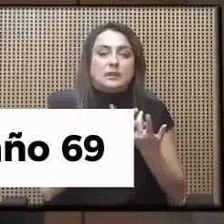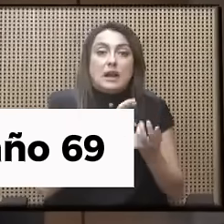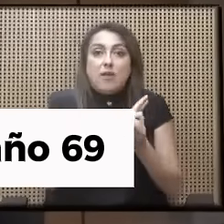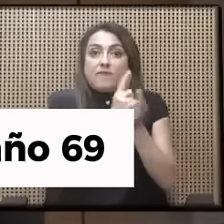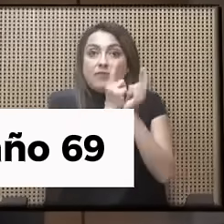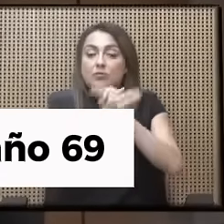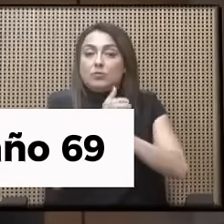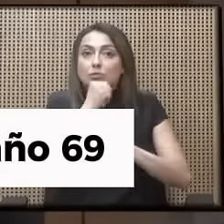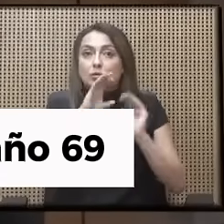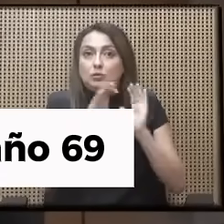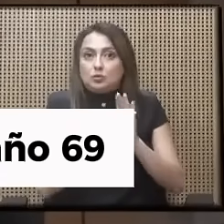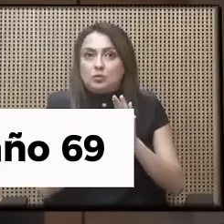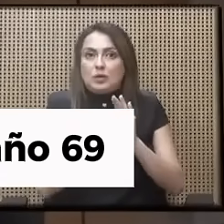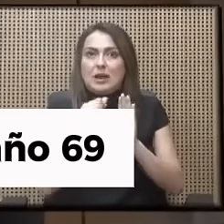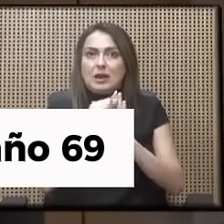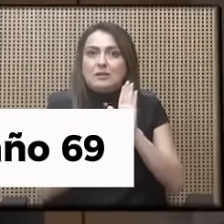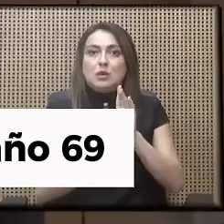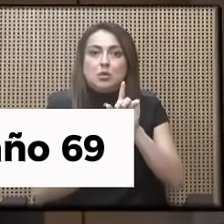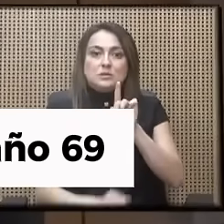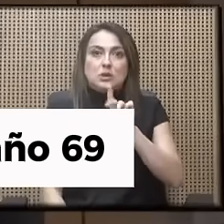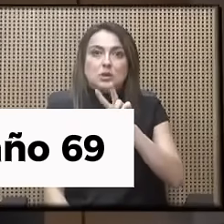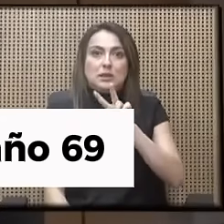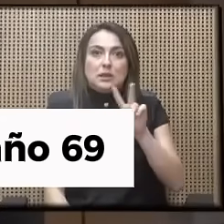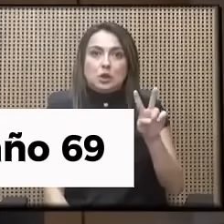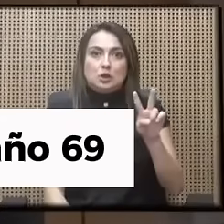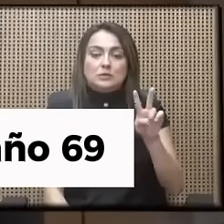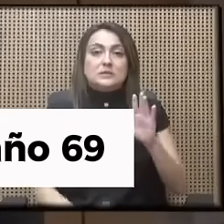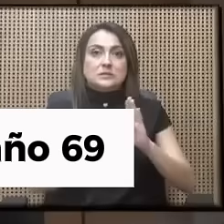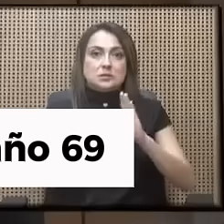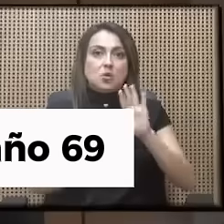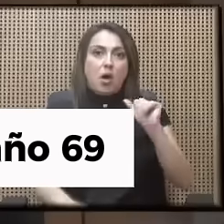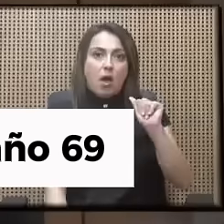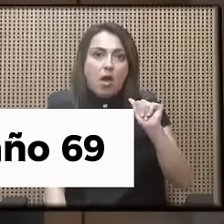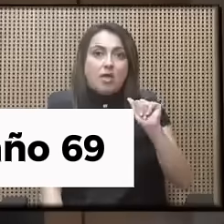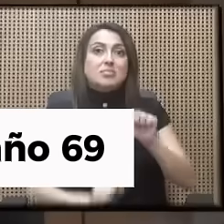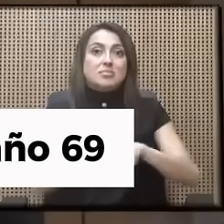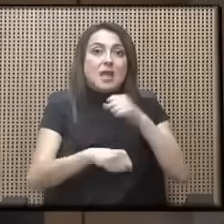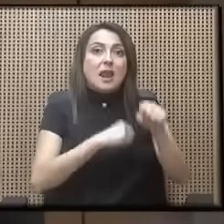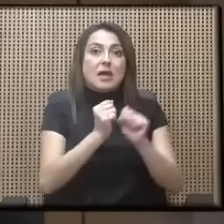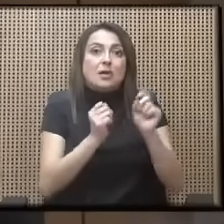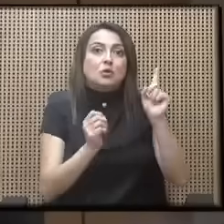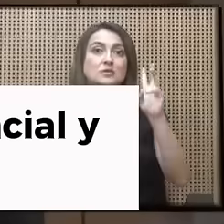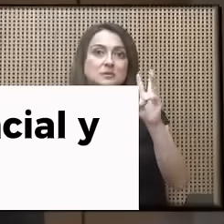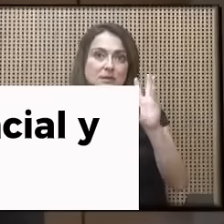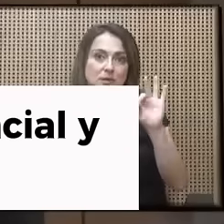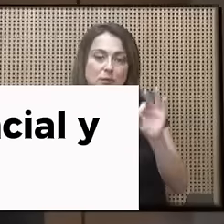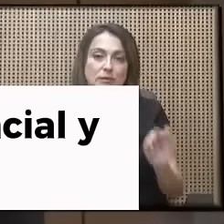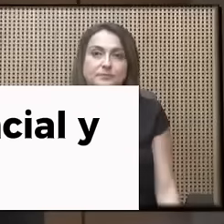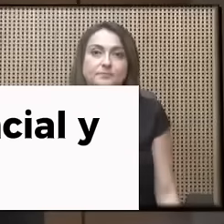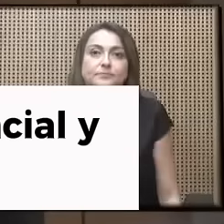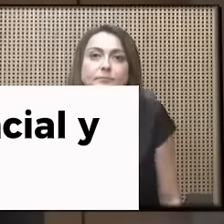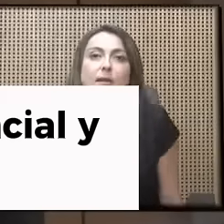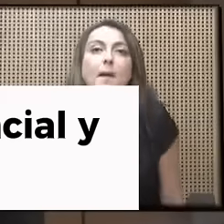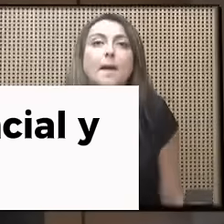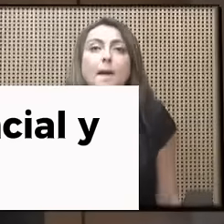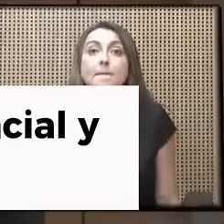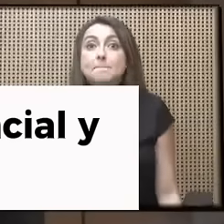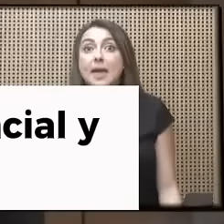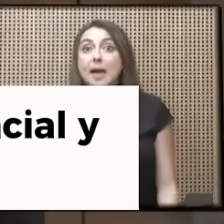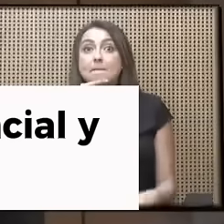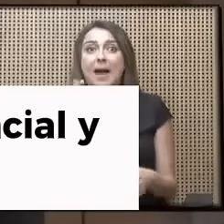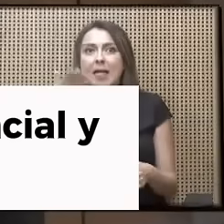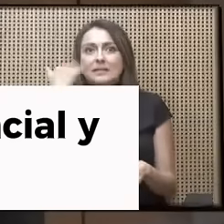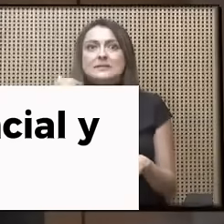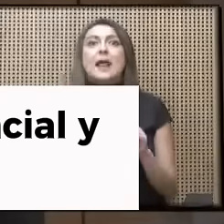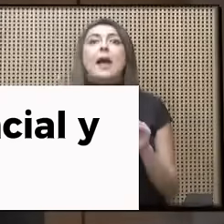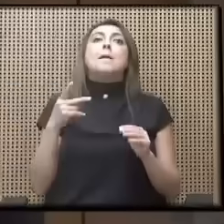reforma constitucional al artículo 132, inciso A, del año 69, que había prohibido la reelección